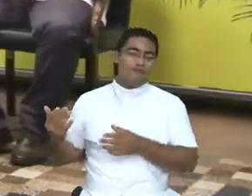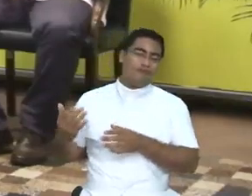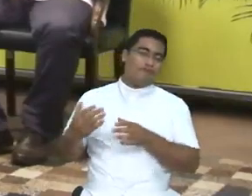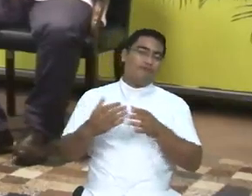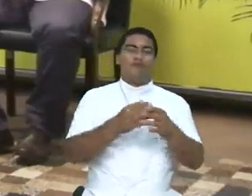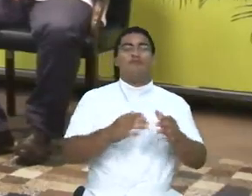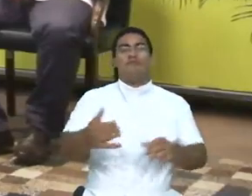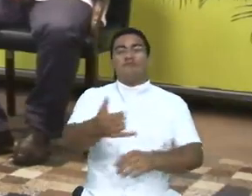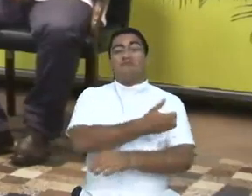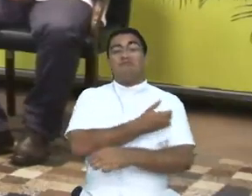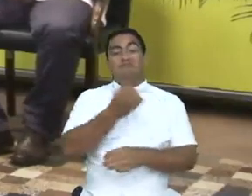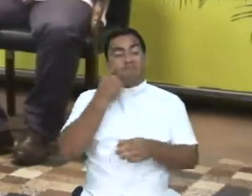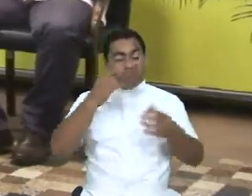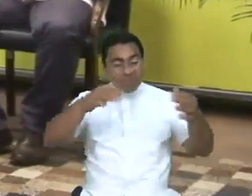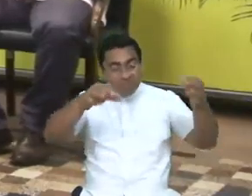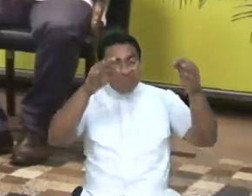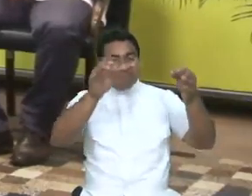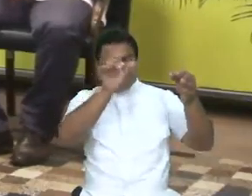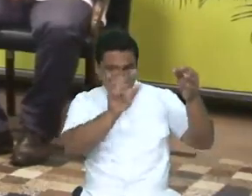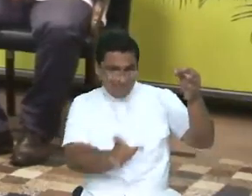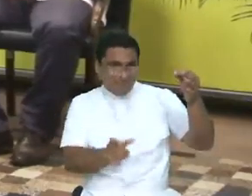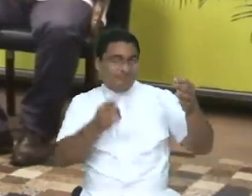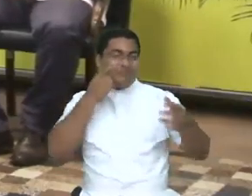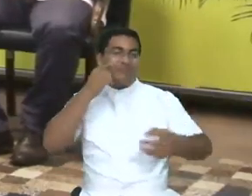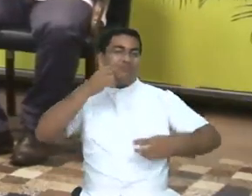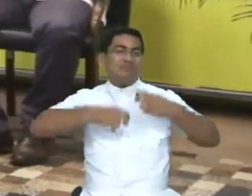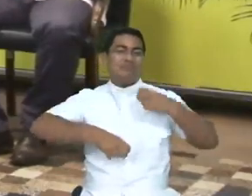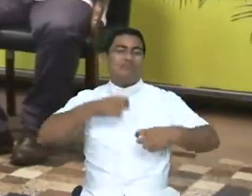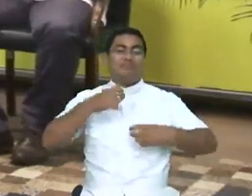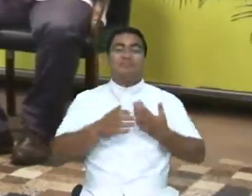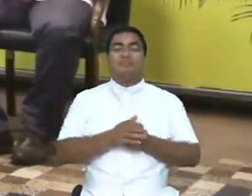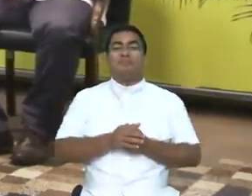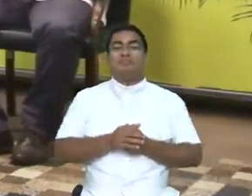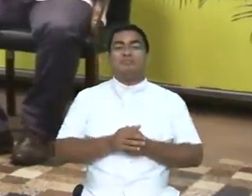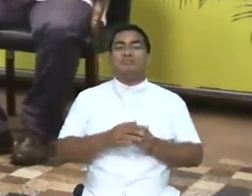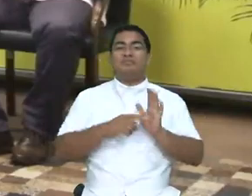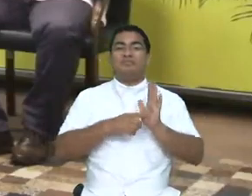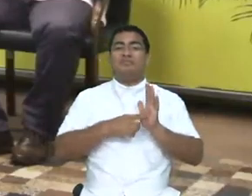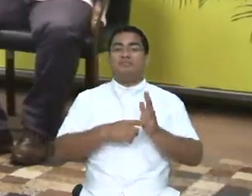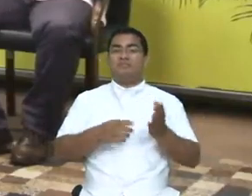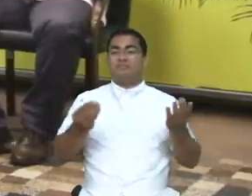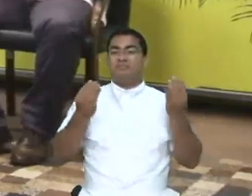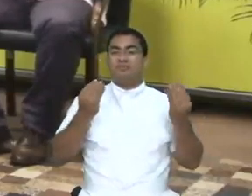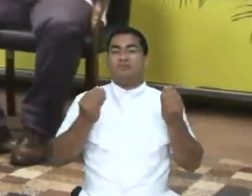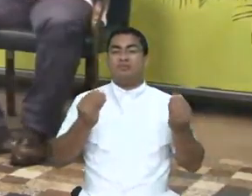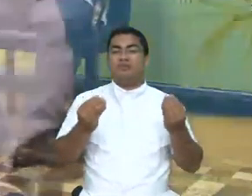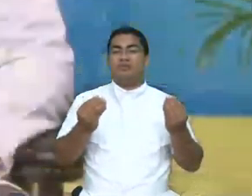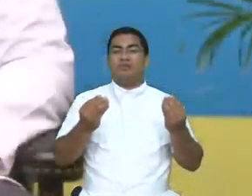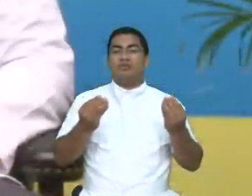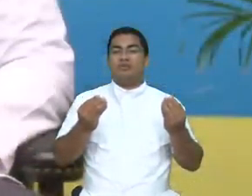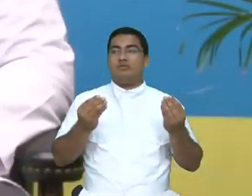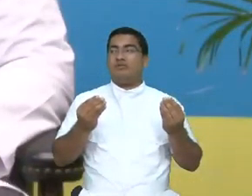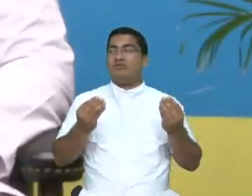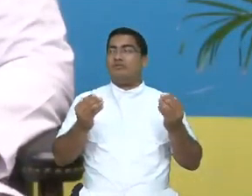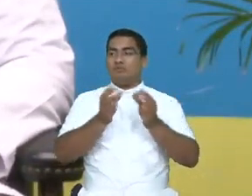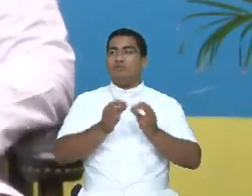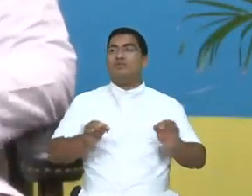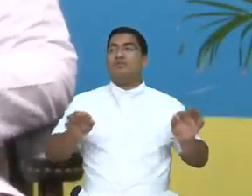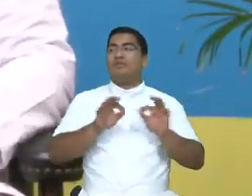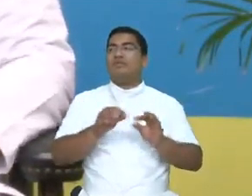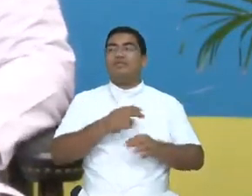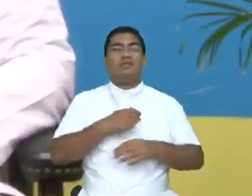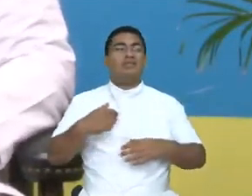determina el tipo de lesión. La mayoría hoy en día, si sufre una fractura, lo que se hace es hacer una fijación.